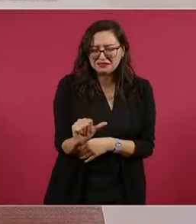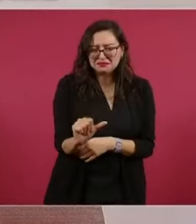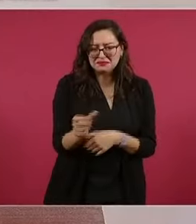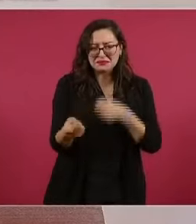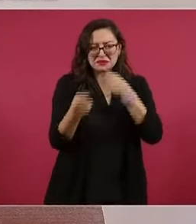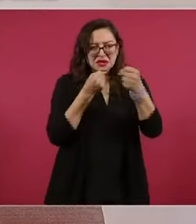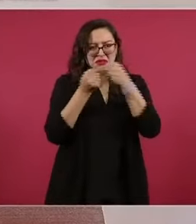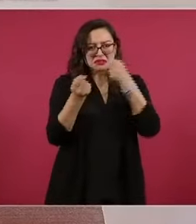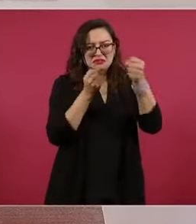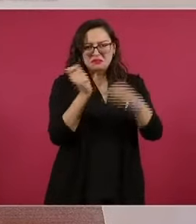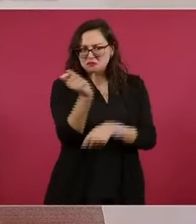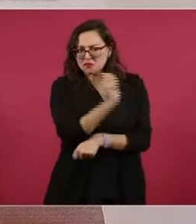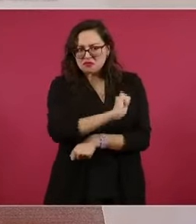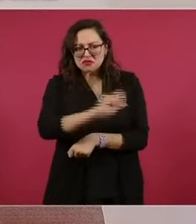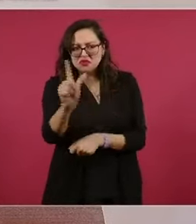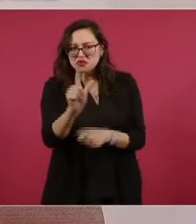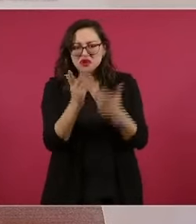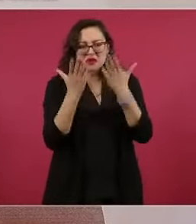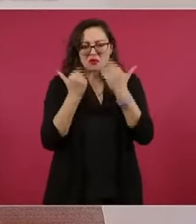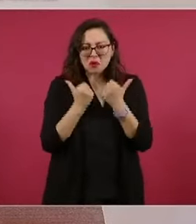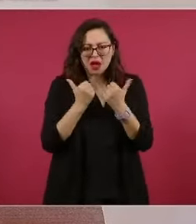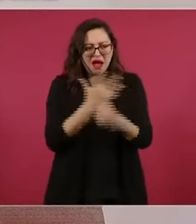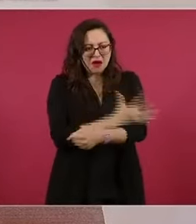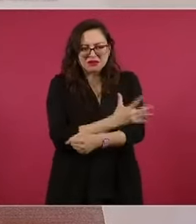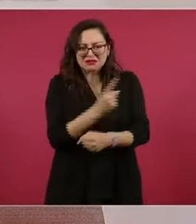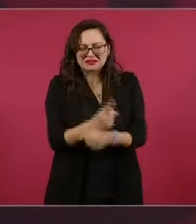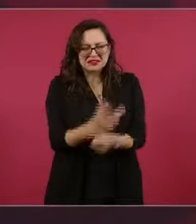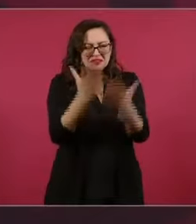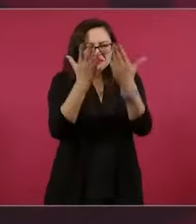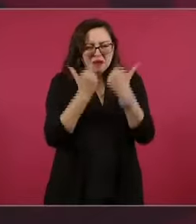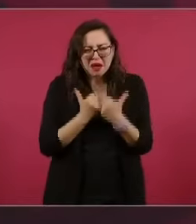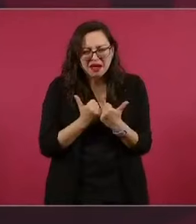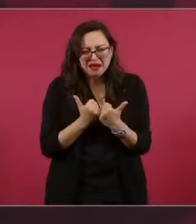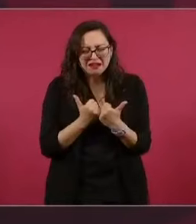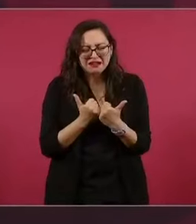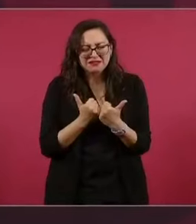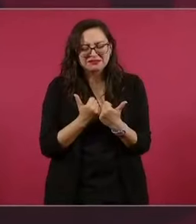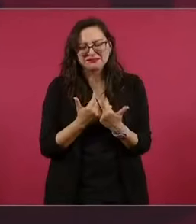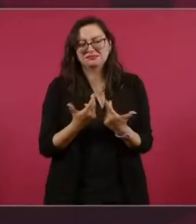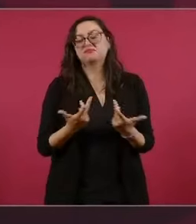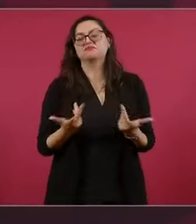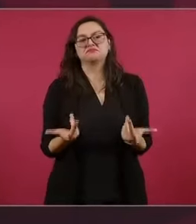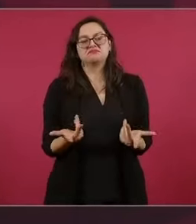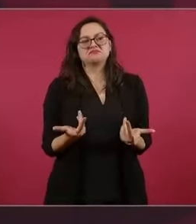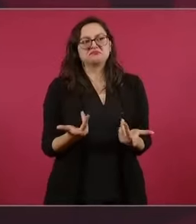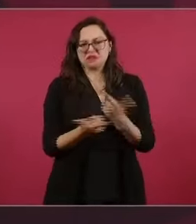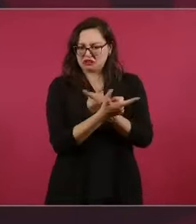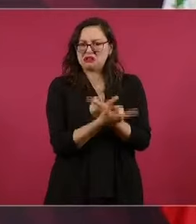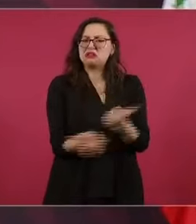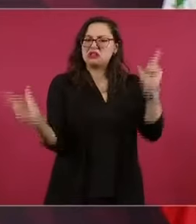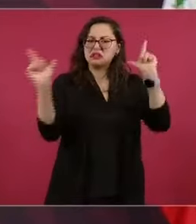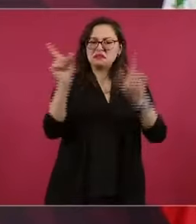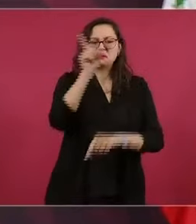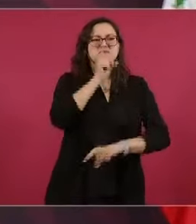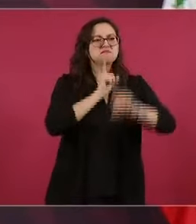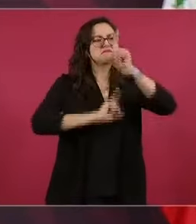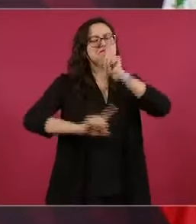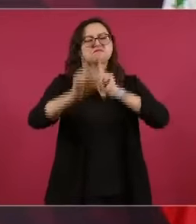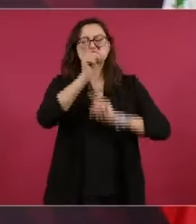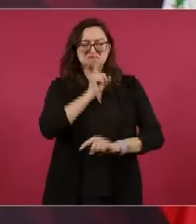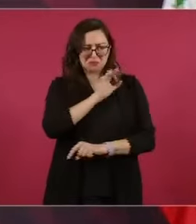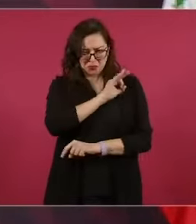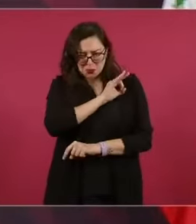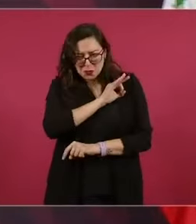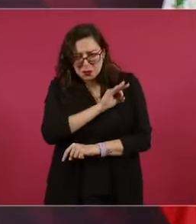periodística y la verdad? ¿Pueden mentir